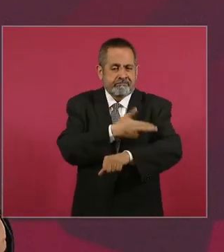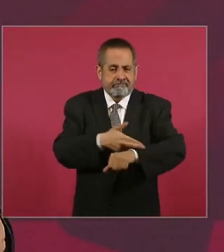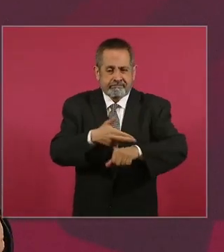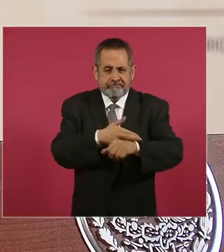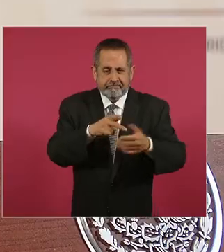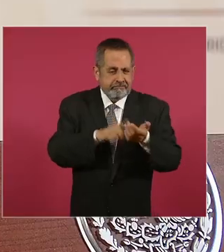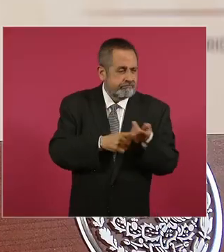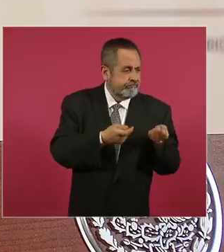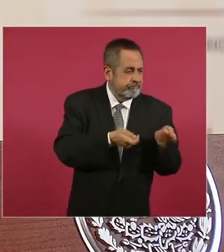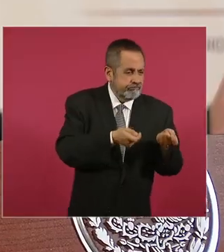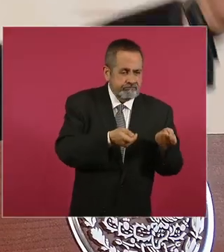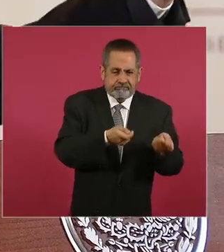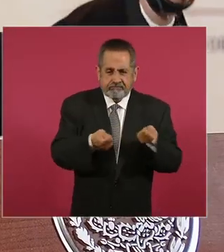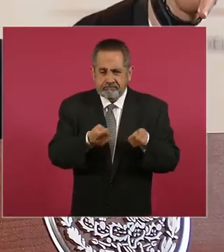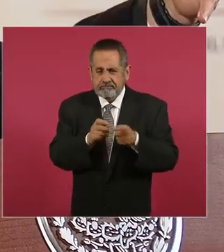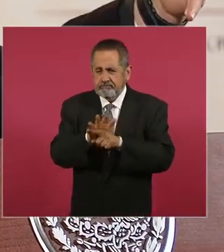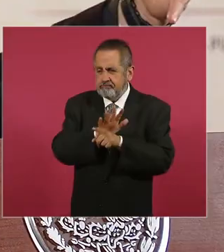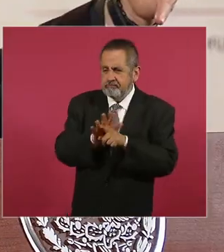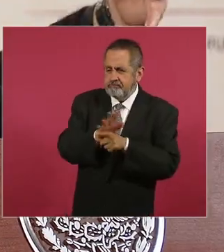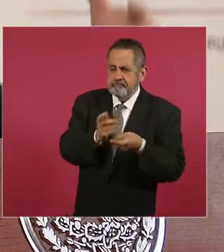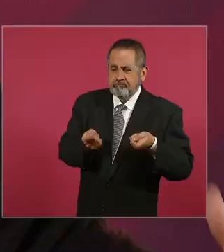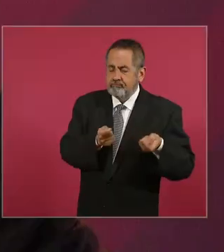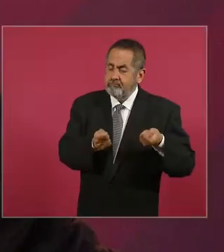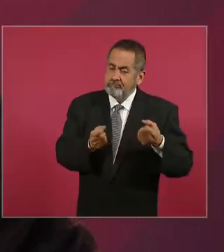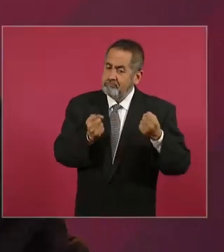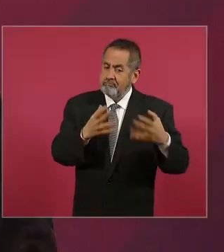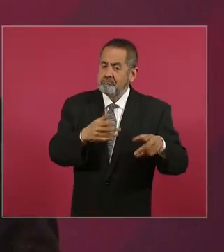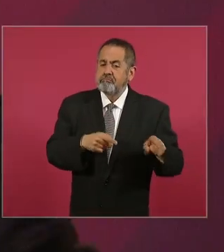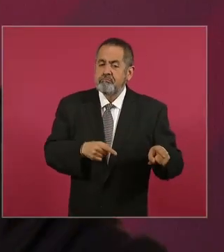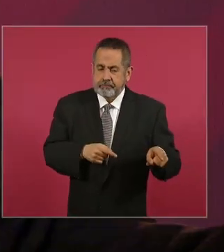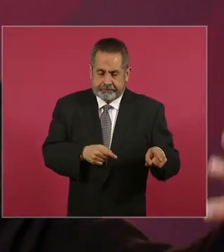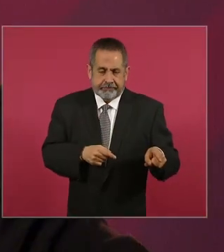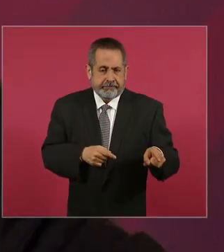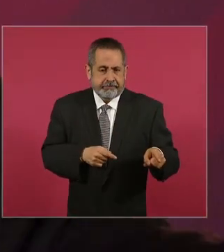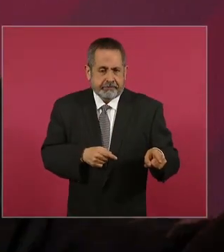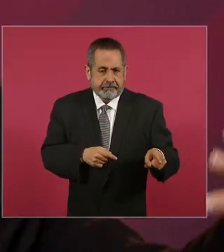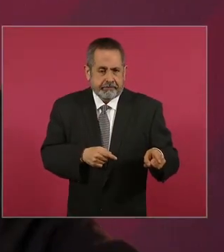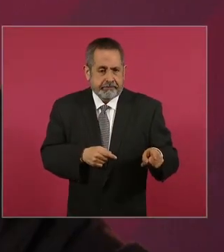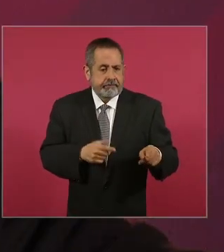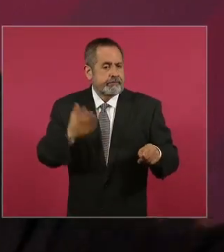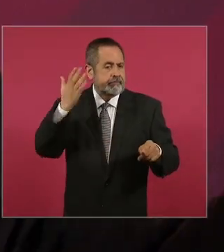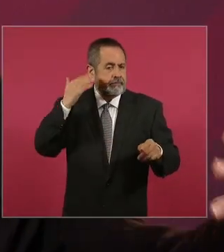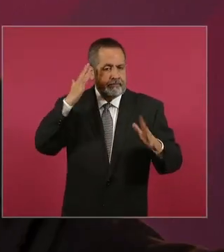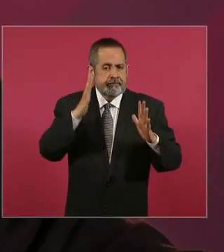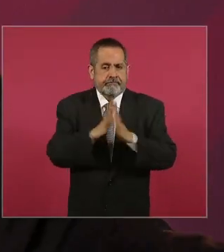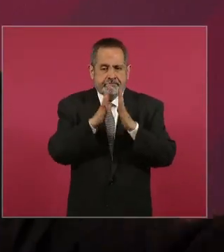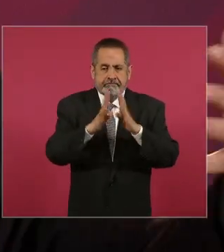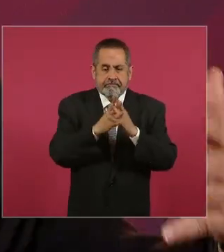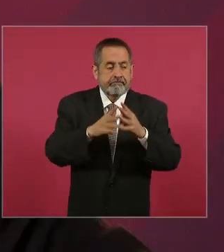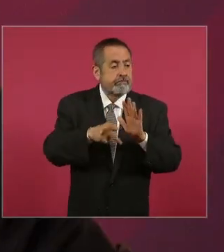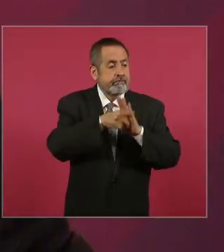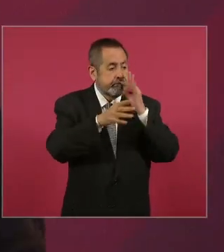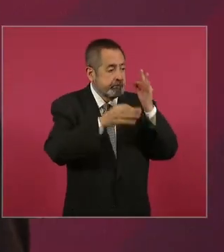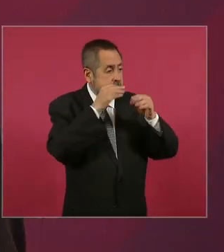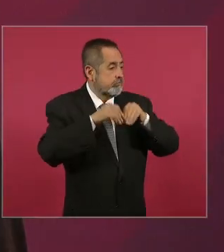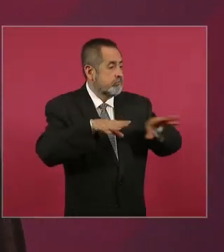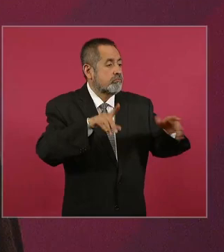de control y de manipulación, en donde participaban muchos medios de